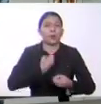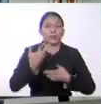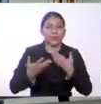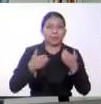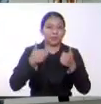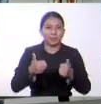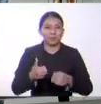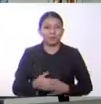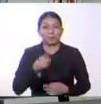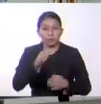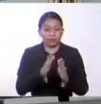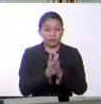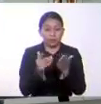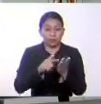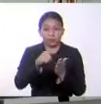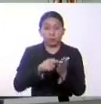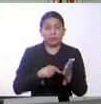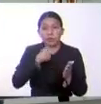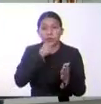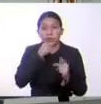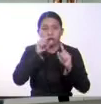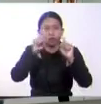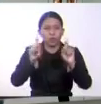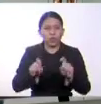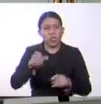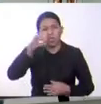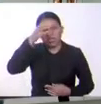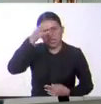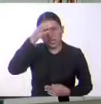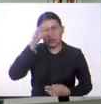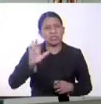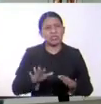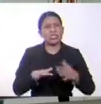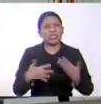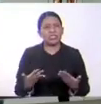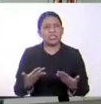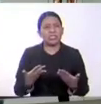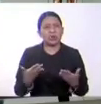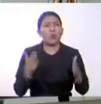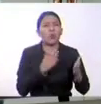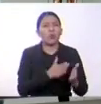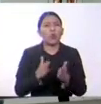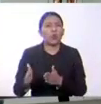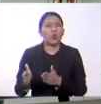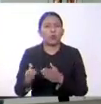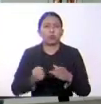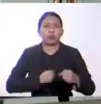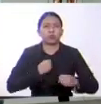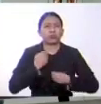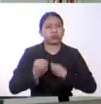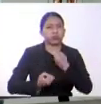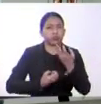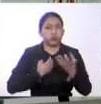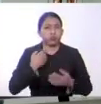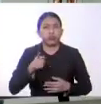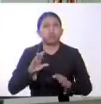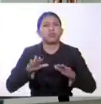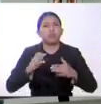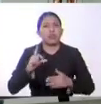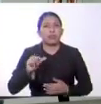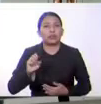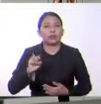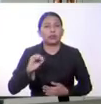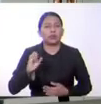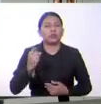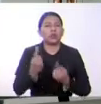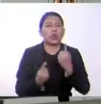en su guía encontrarán algunos conceptos sobre la estructura del poema, qué es un verso clásico y cuáles son las estrofas.